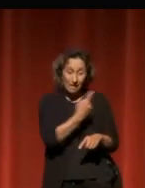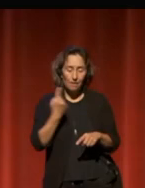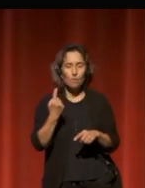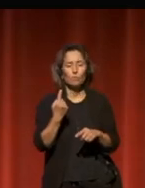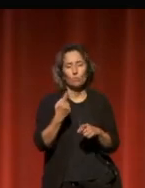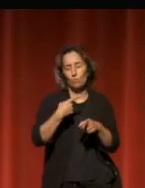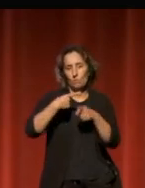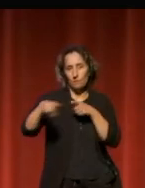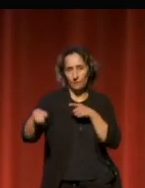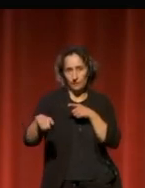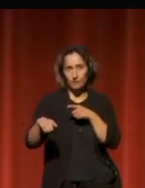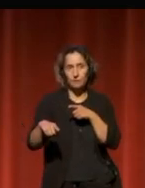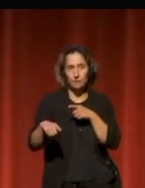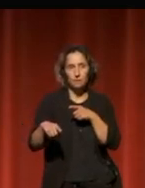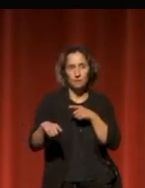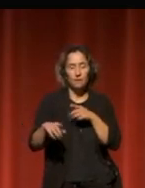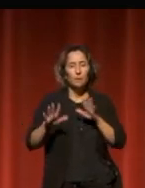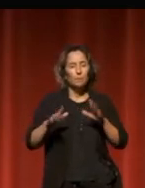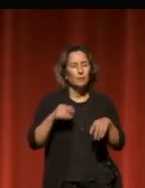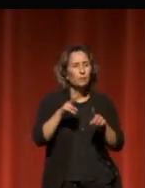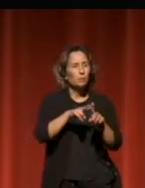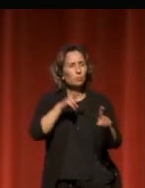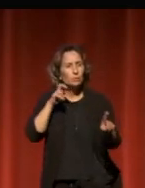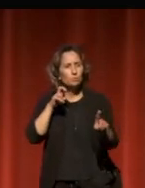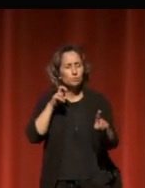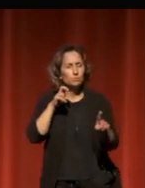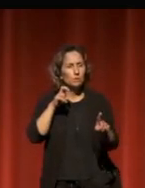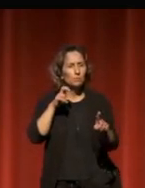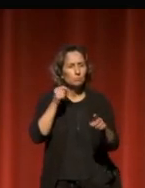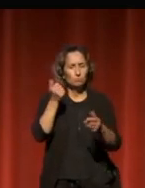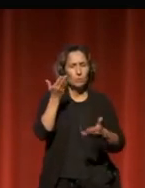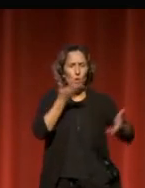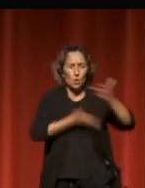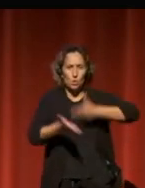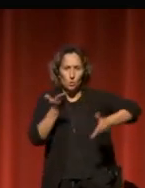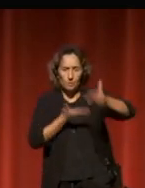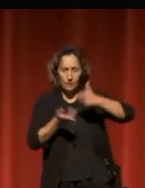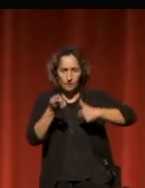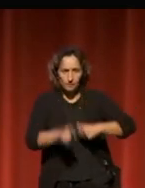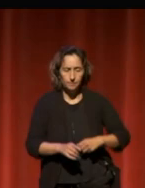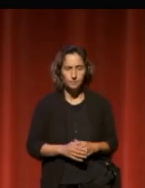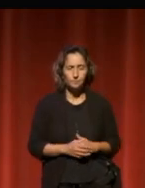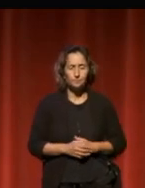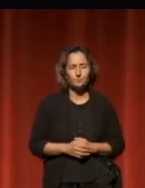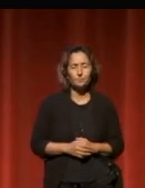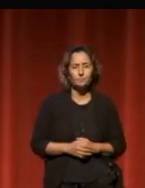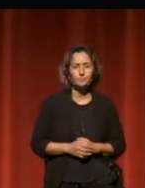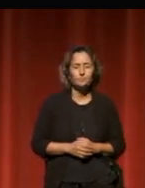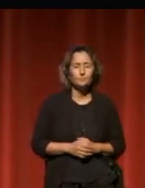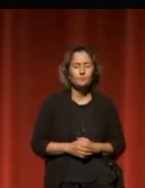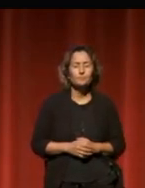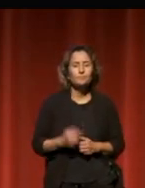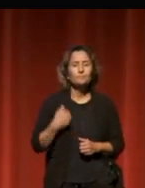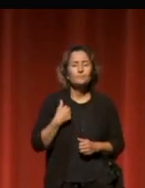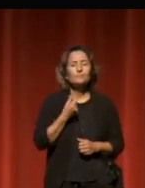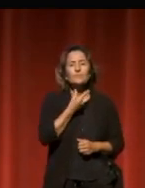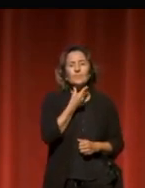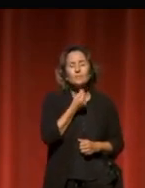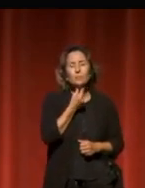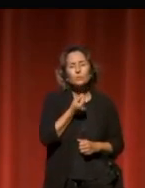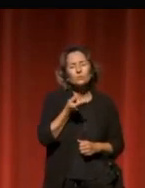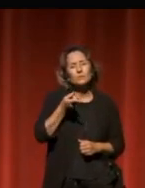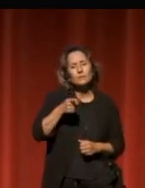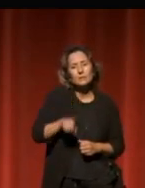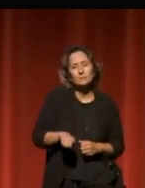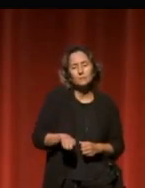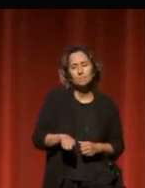también con una perspectiva de cooperación entre nosotros, ¿no? También me gustaría llamar un poco la